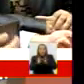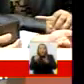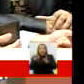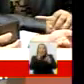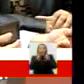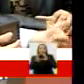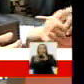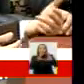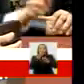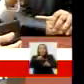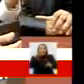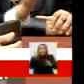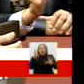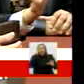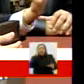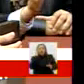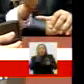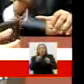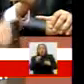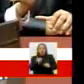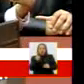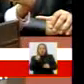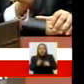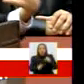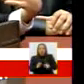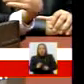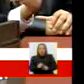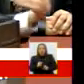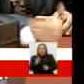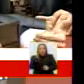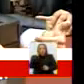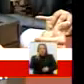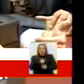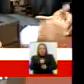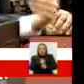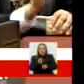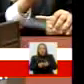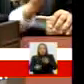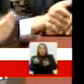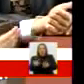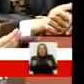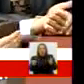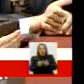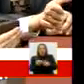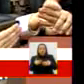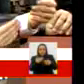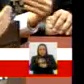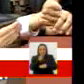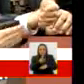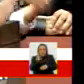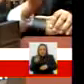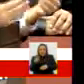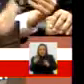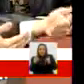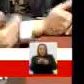lo que se va a debatir. Y 2, para que los ciudadanos se enteren del trabajo que hay en el Congreso. Ellos puedan entrar al portal del Congreso y puedan